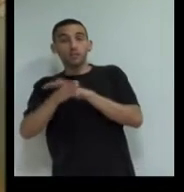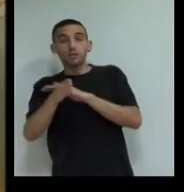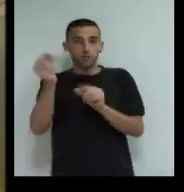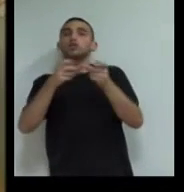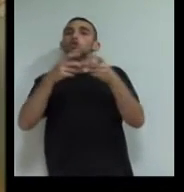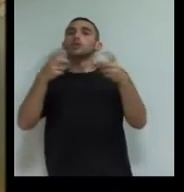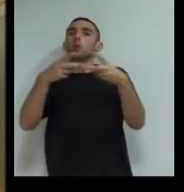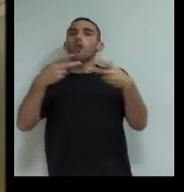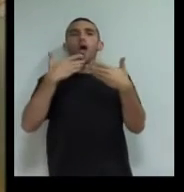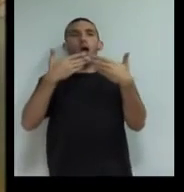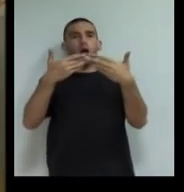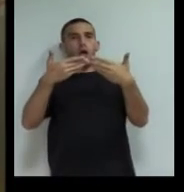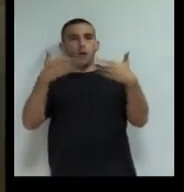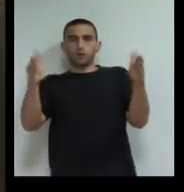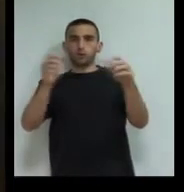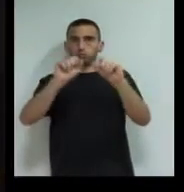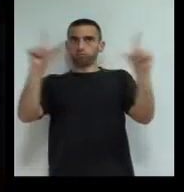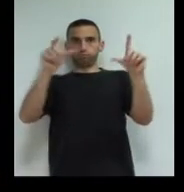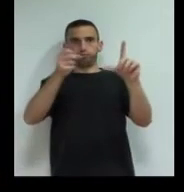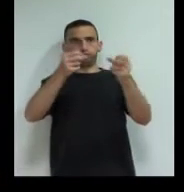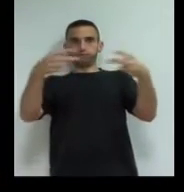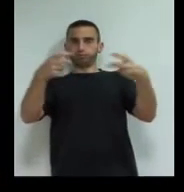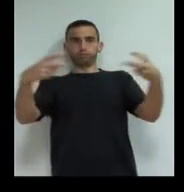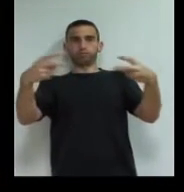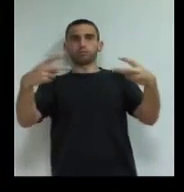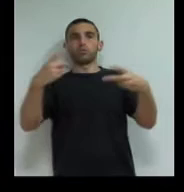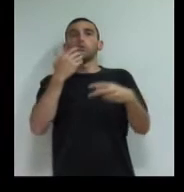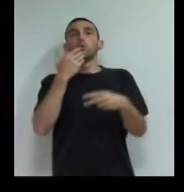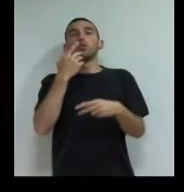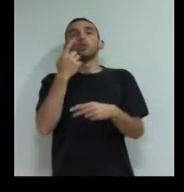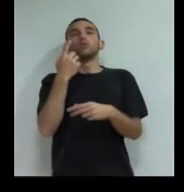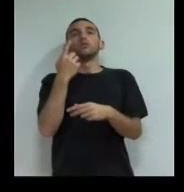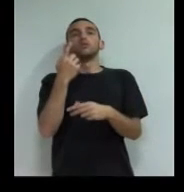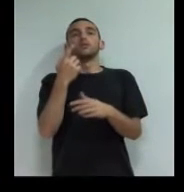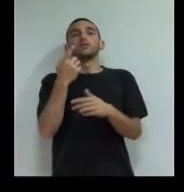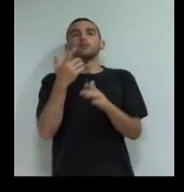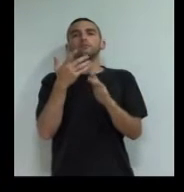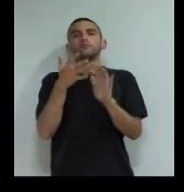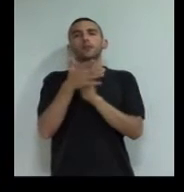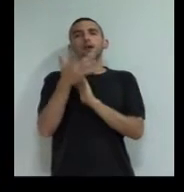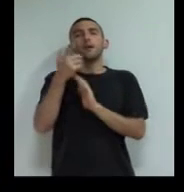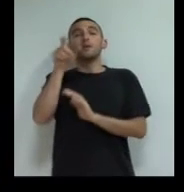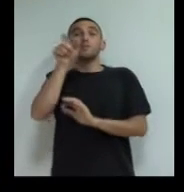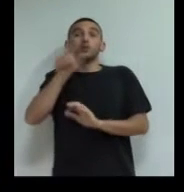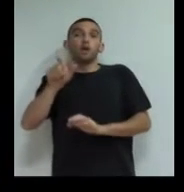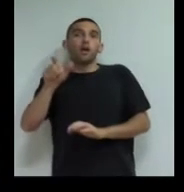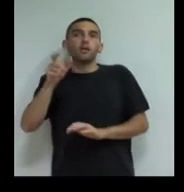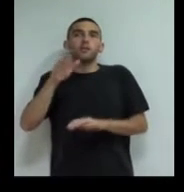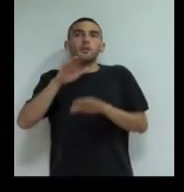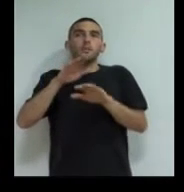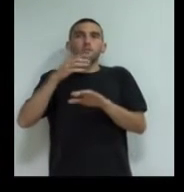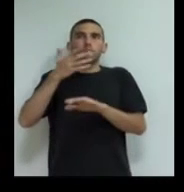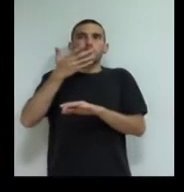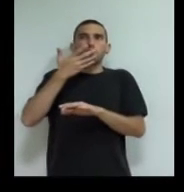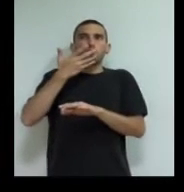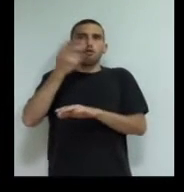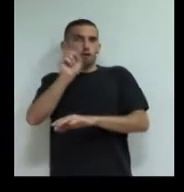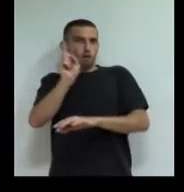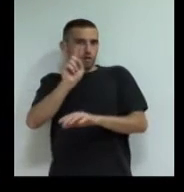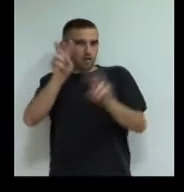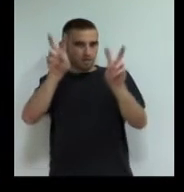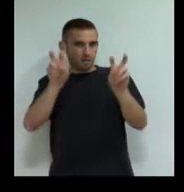abierto, ¿no? Sí, de momento. O sea, proyectáis, tenéis una pantalla. ¿Podéis comentar un poquito para aquellos que no hayan estado nunca un